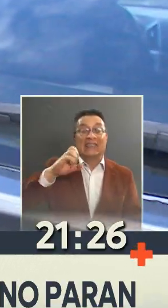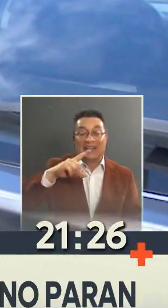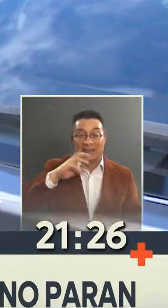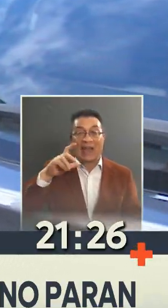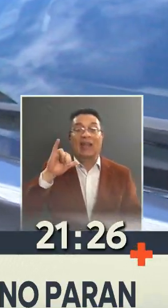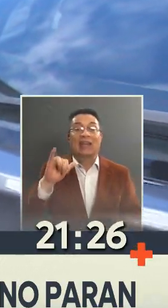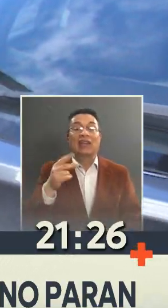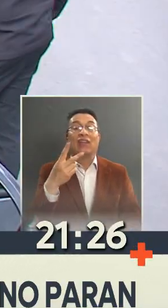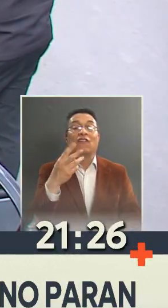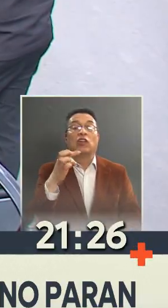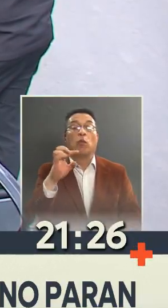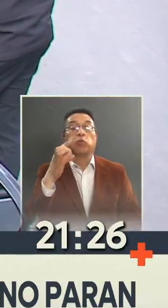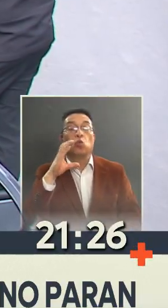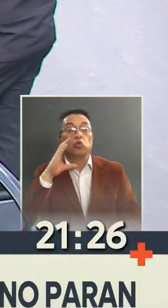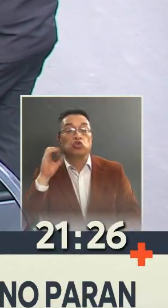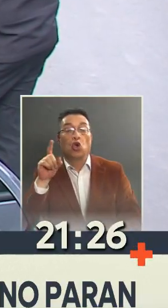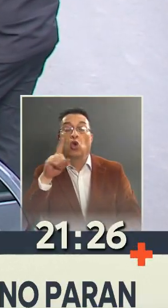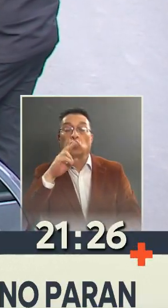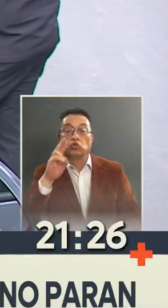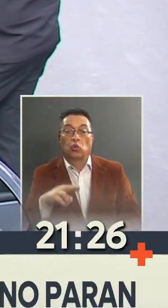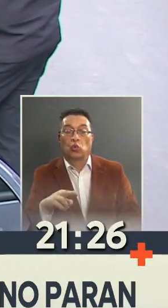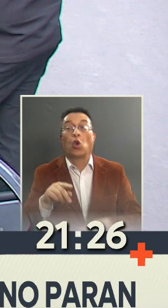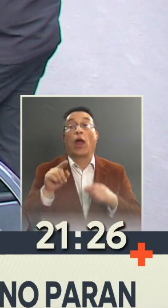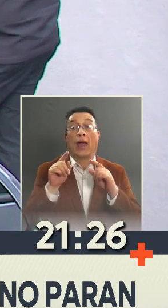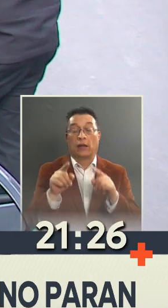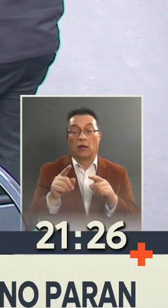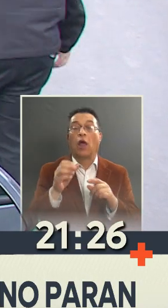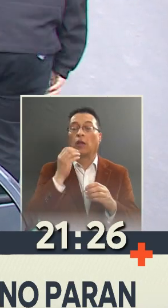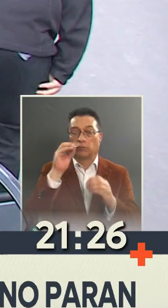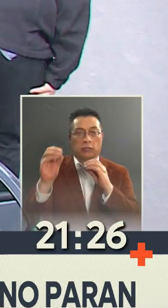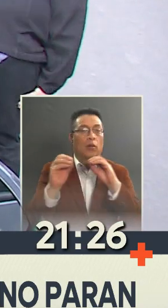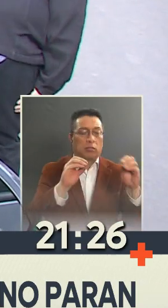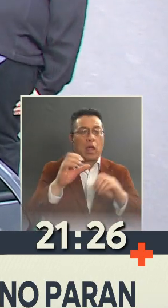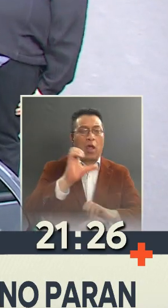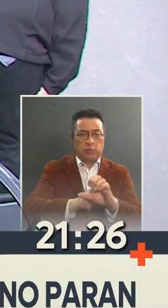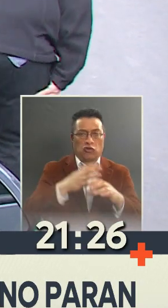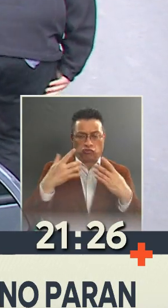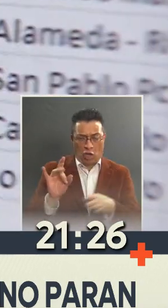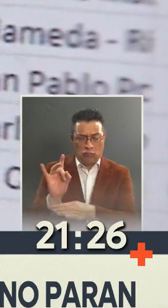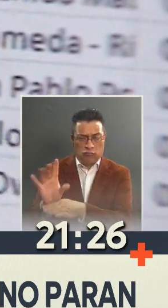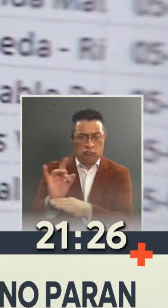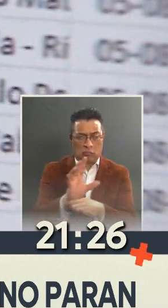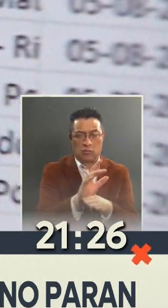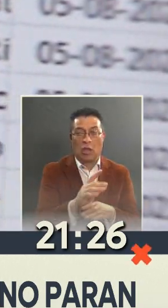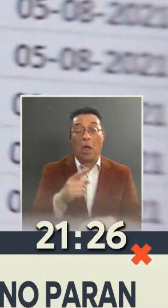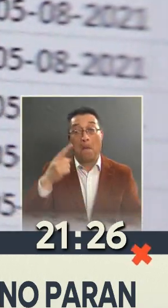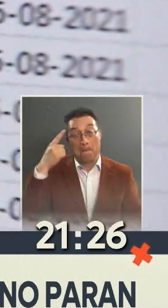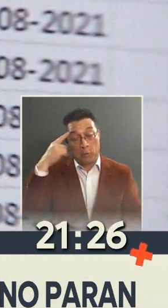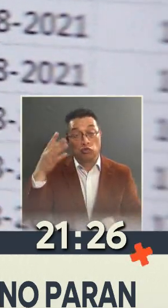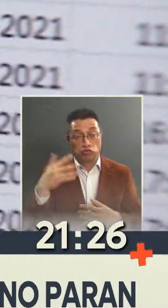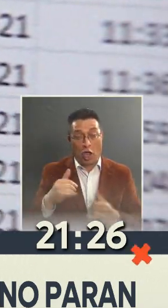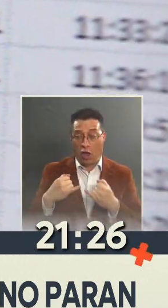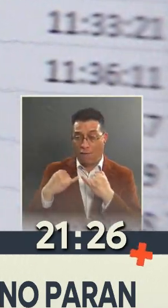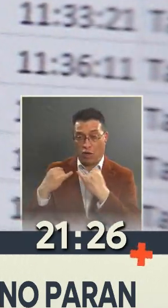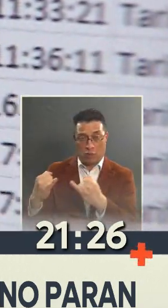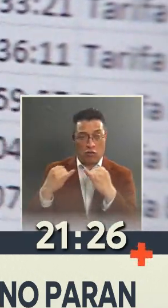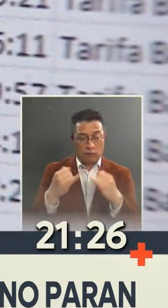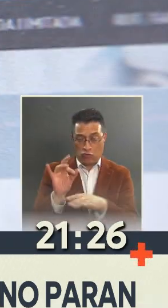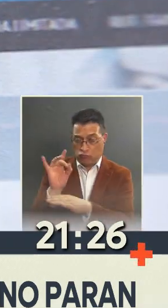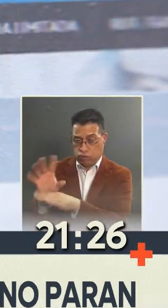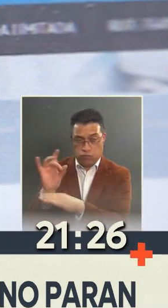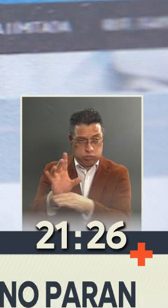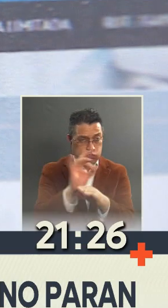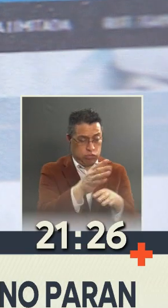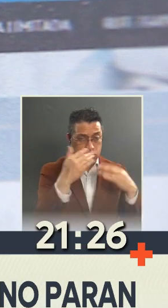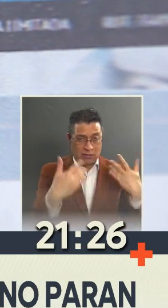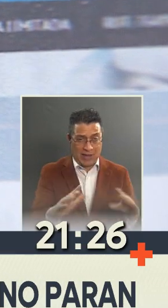Dicen haber enviado los antecedentes de la investigación a las empresas. Sin embargo, y a pesar de enviar esa información a la autopista,